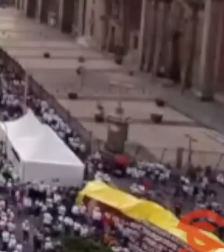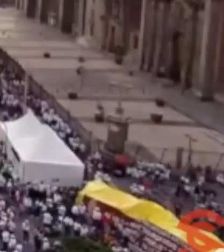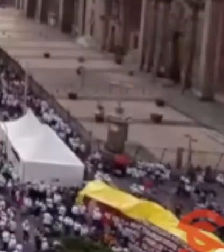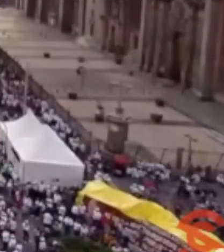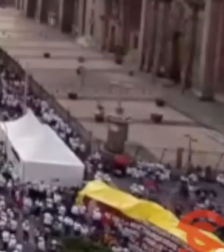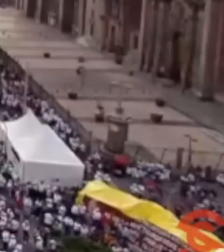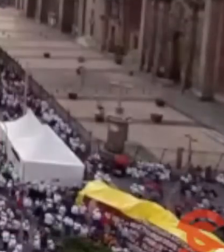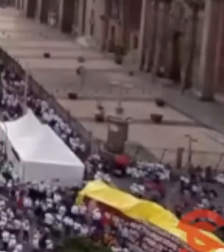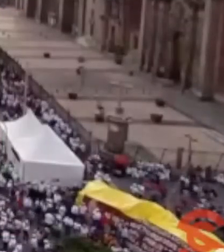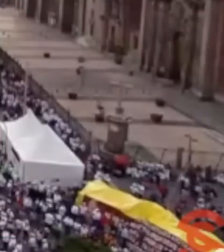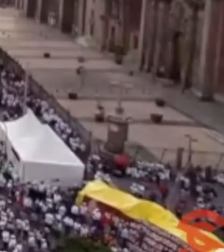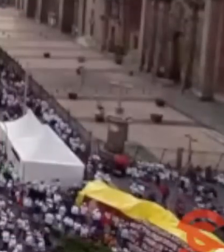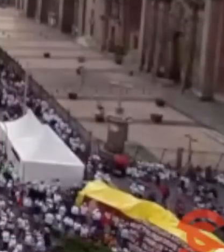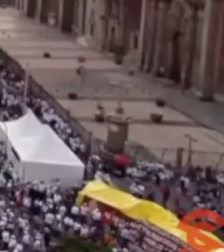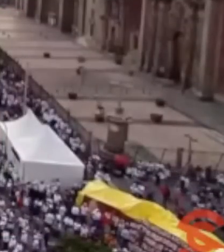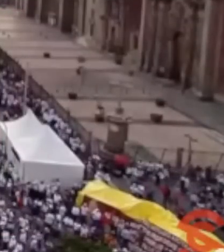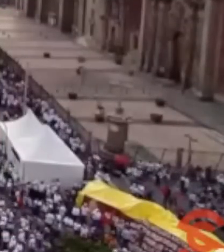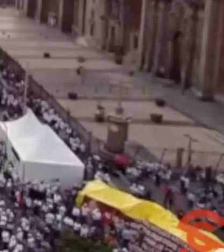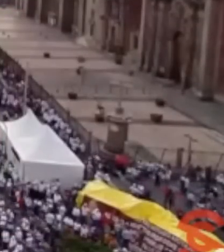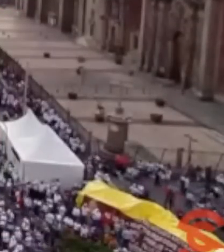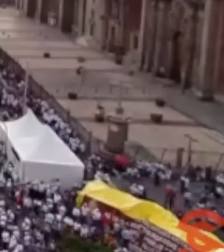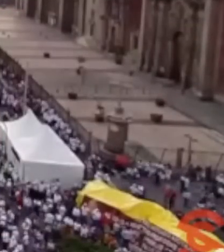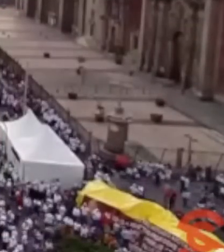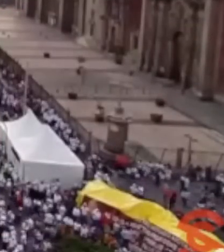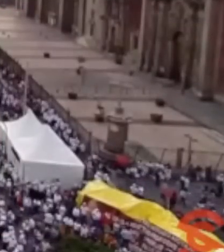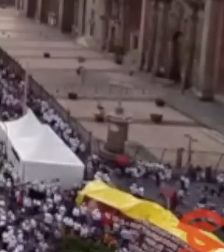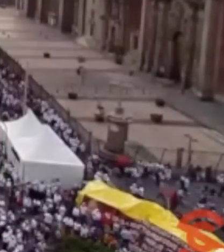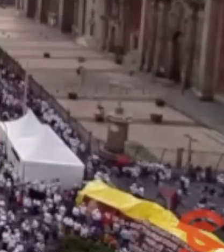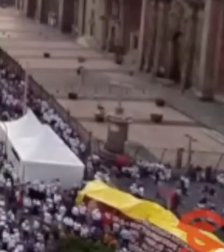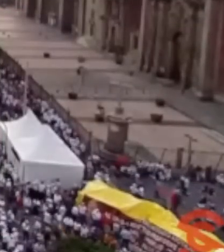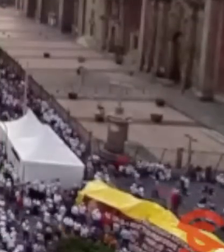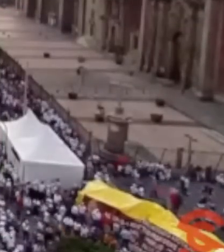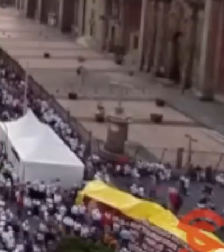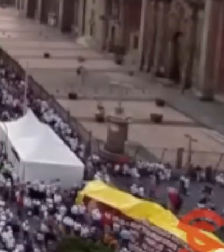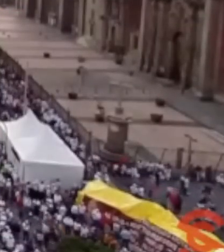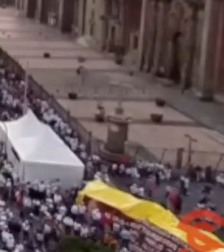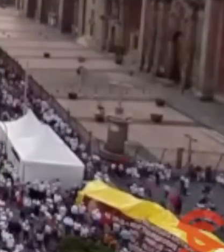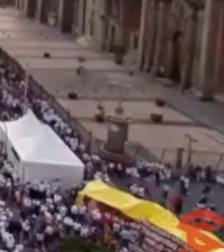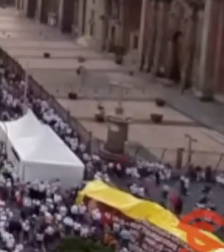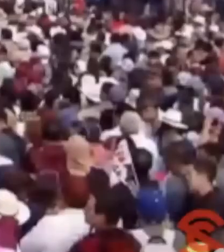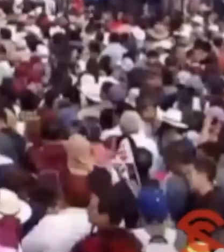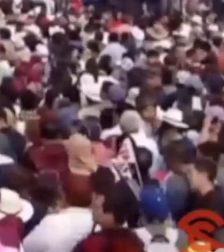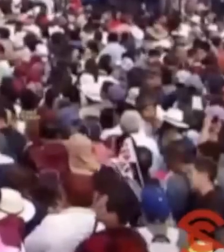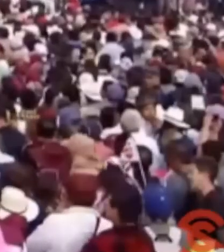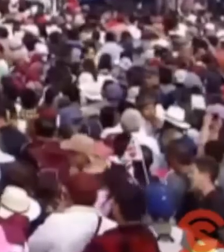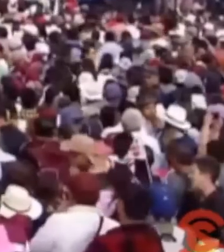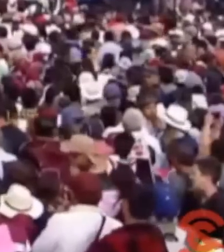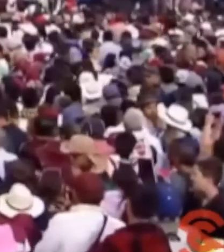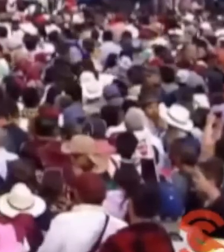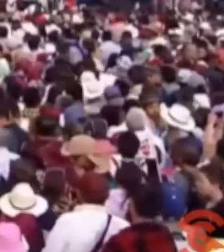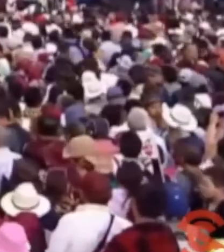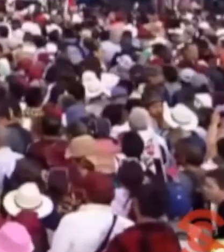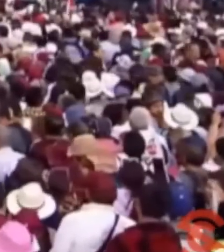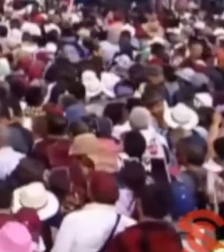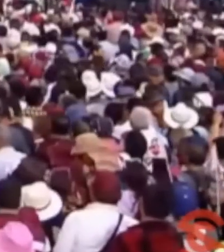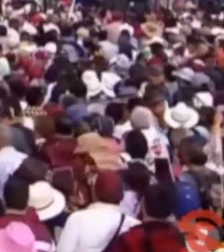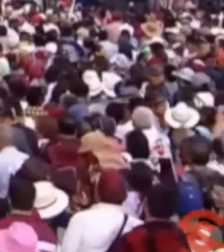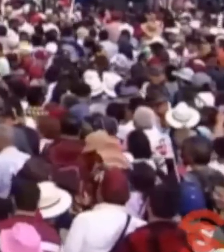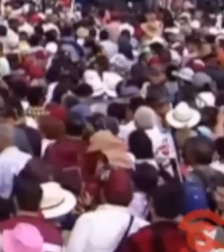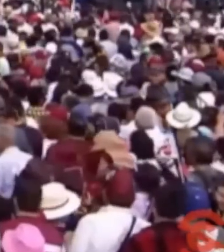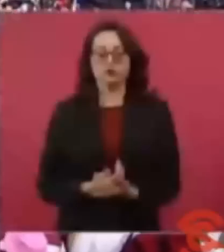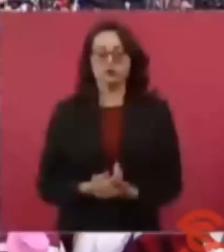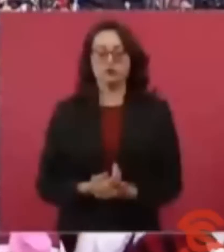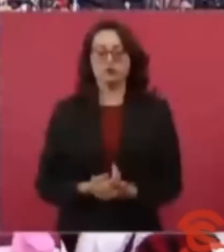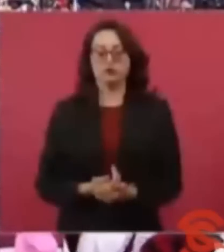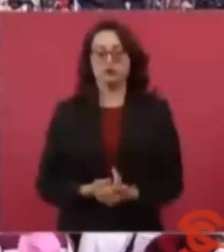Como se acabó el bandidaje oficial y el despilfarro, ahora el presupuesto